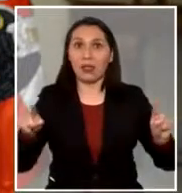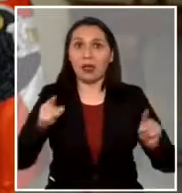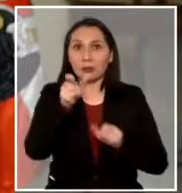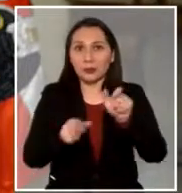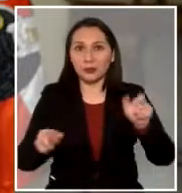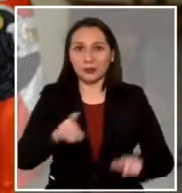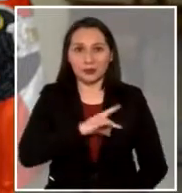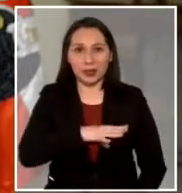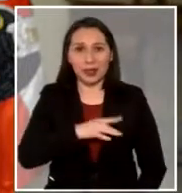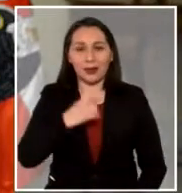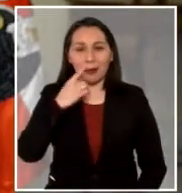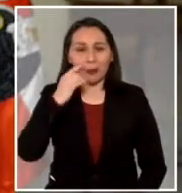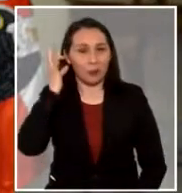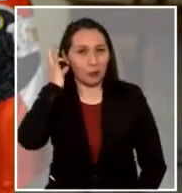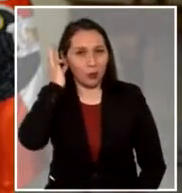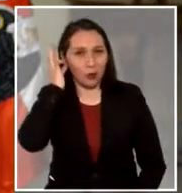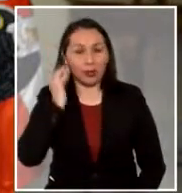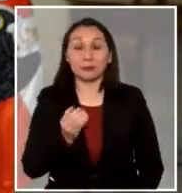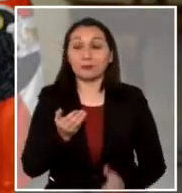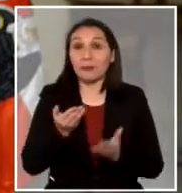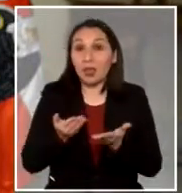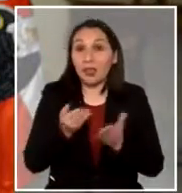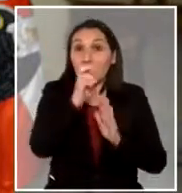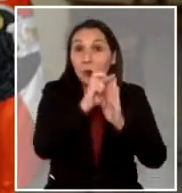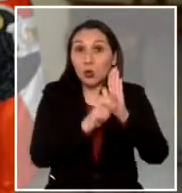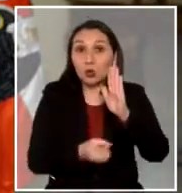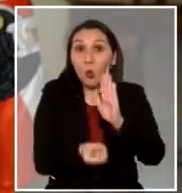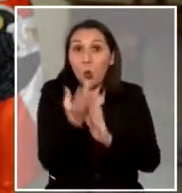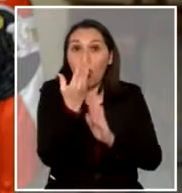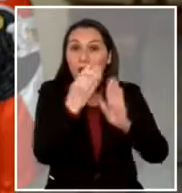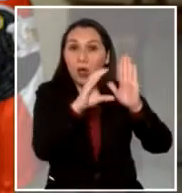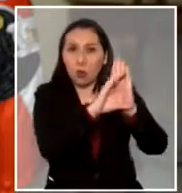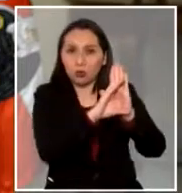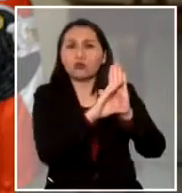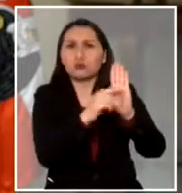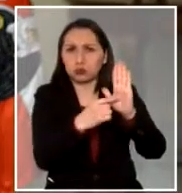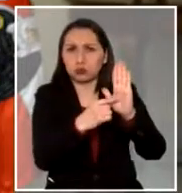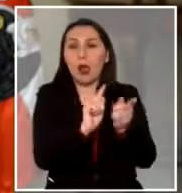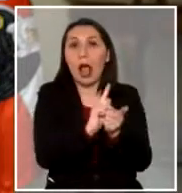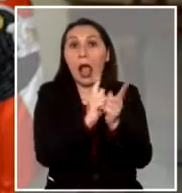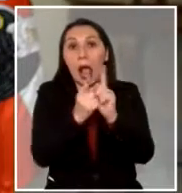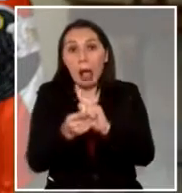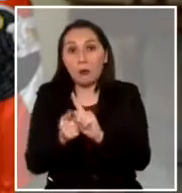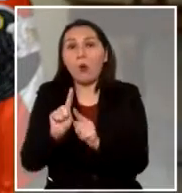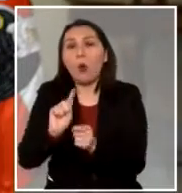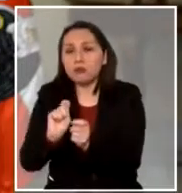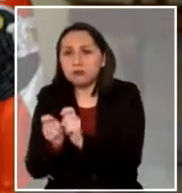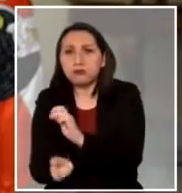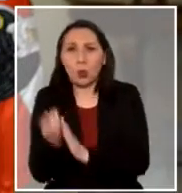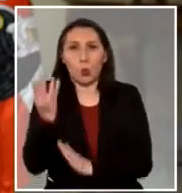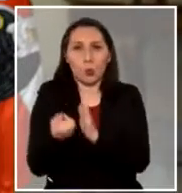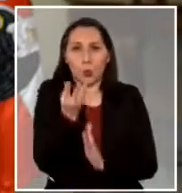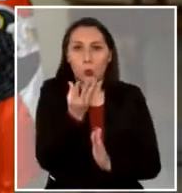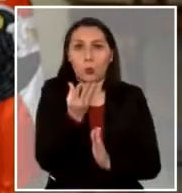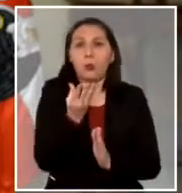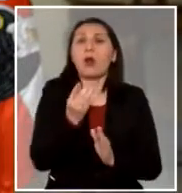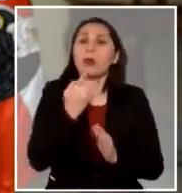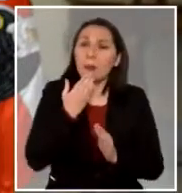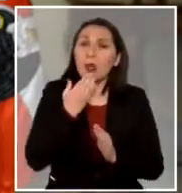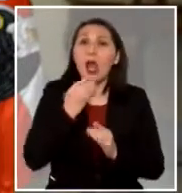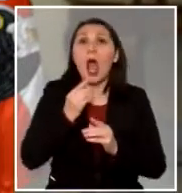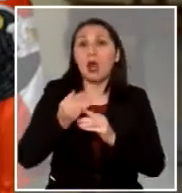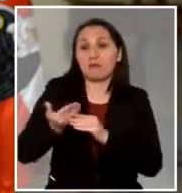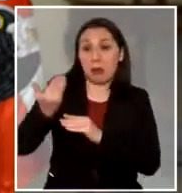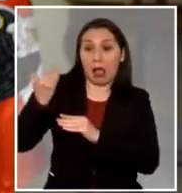chilenas en este proyecto nueva constitución hay cambios y actualizaciones y también muchos elementos de